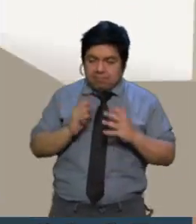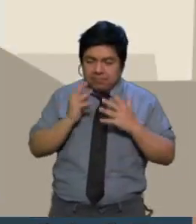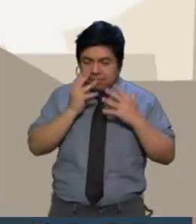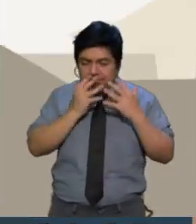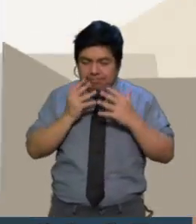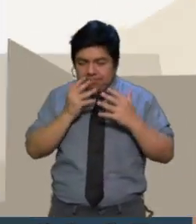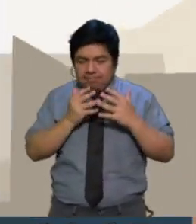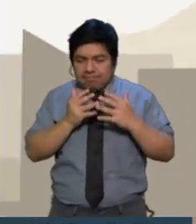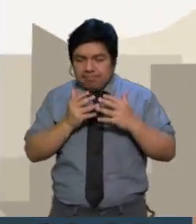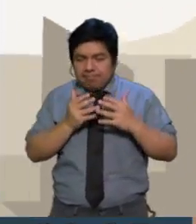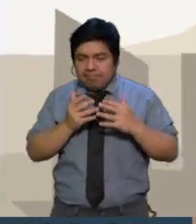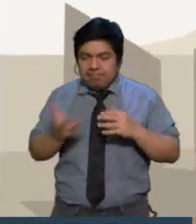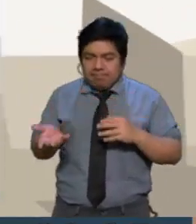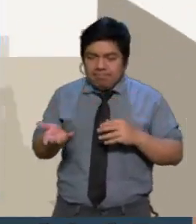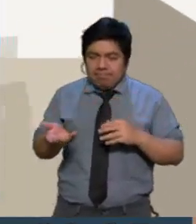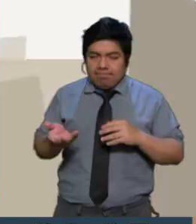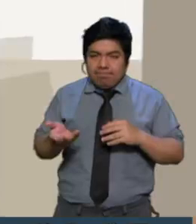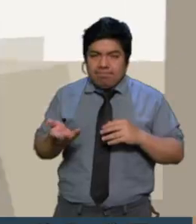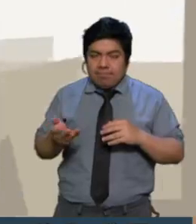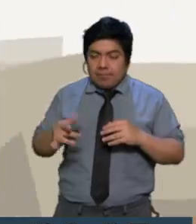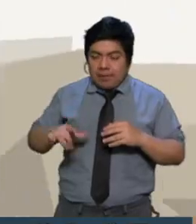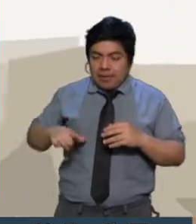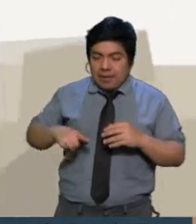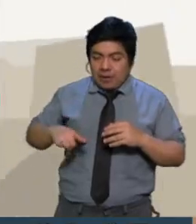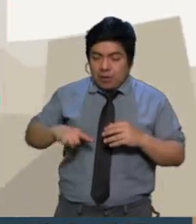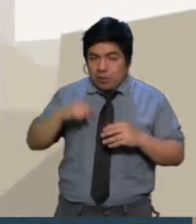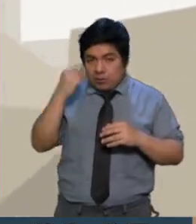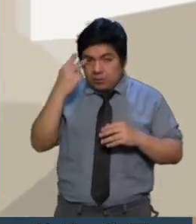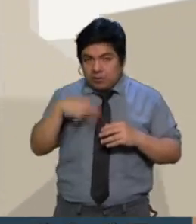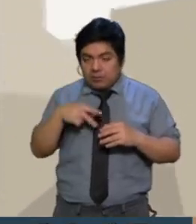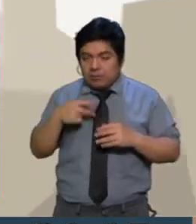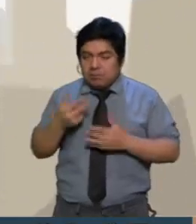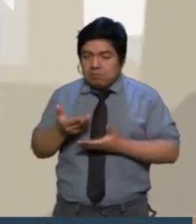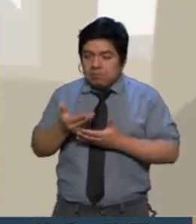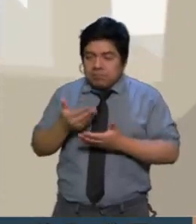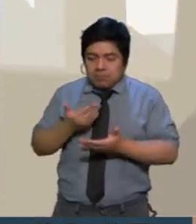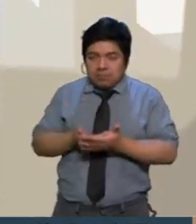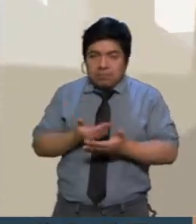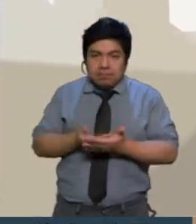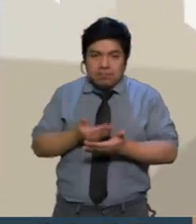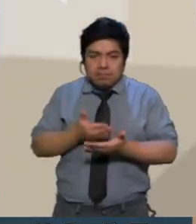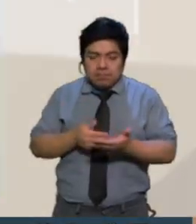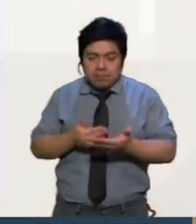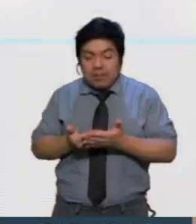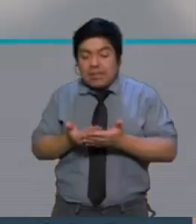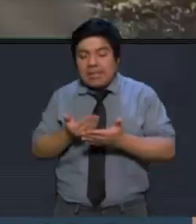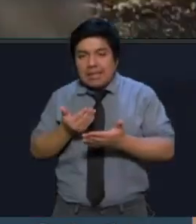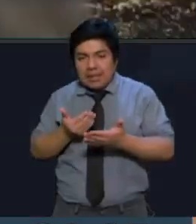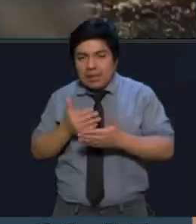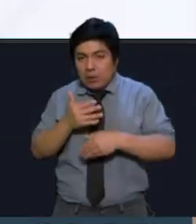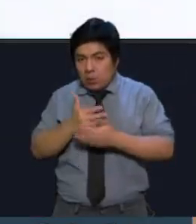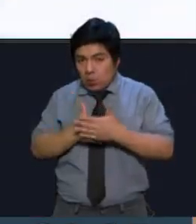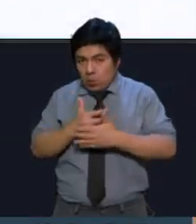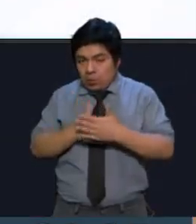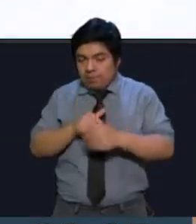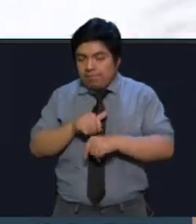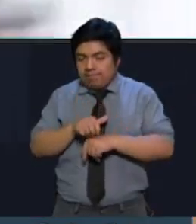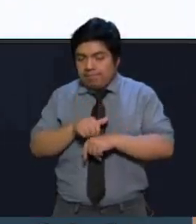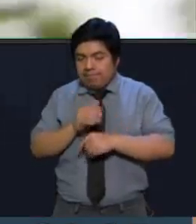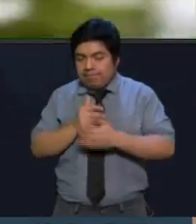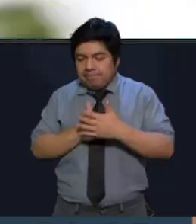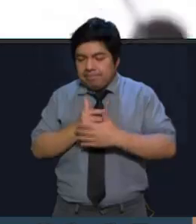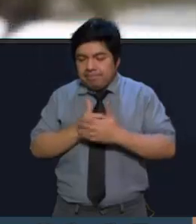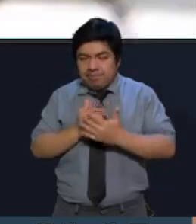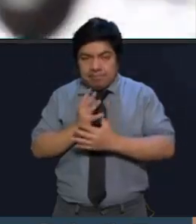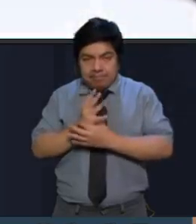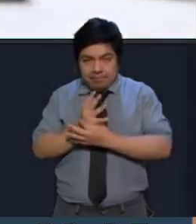confusión, el gobierno mexicano se apoyó en el principio precautorio número 15, que